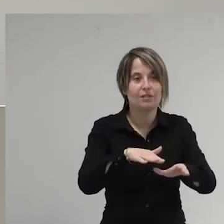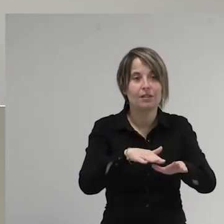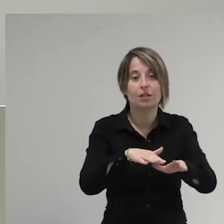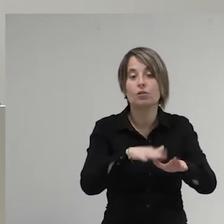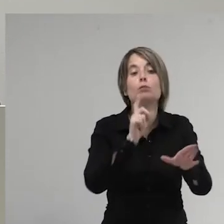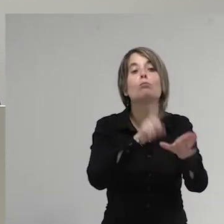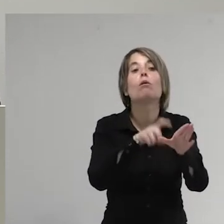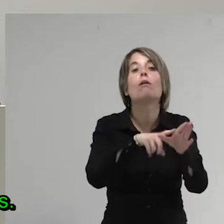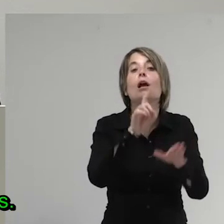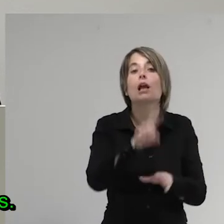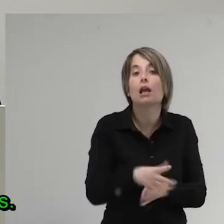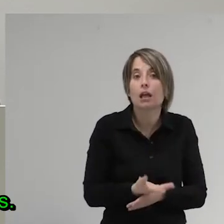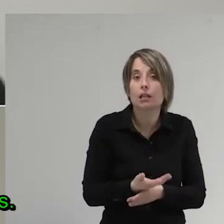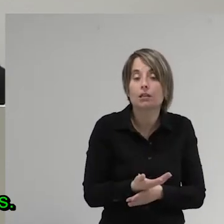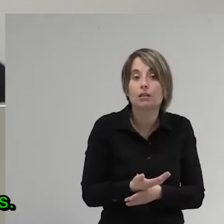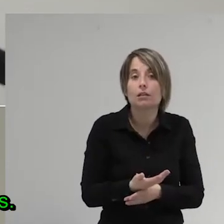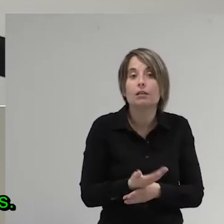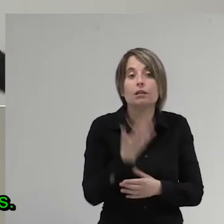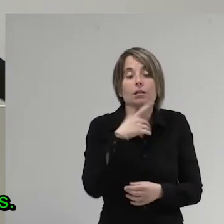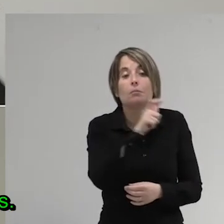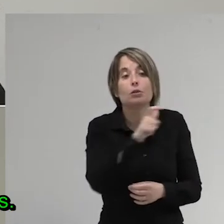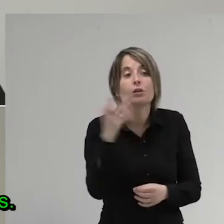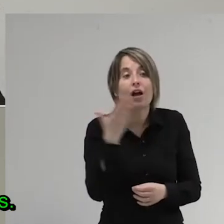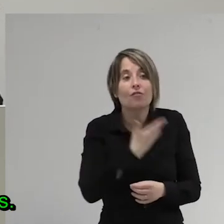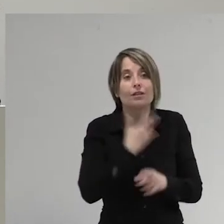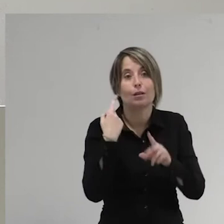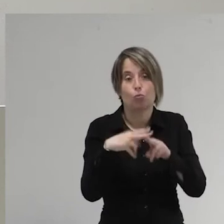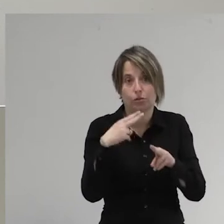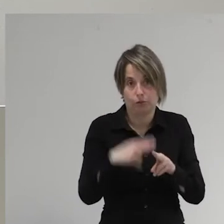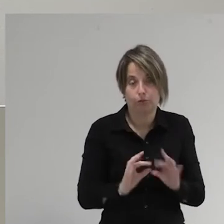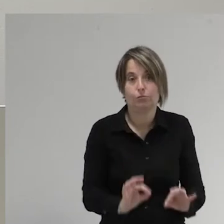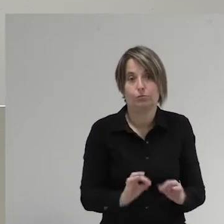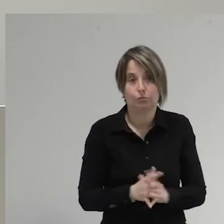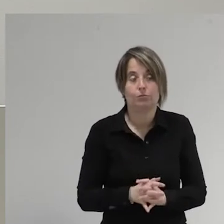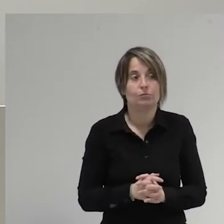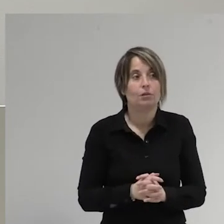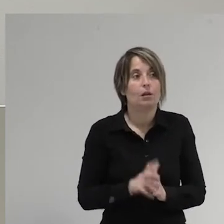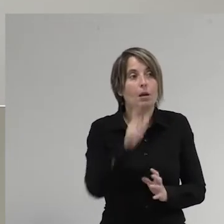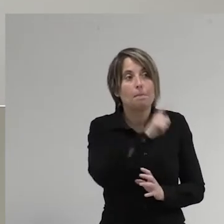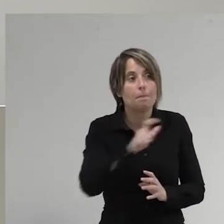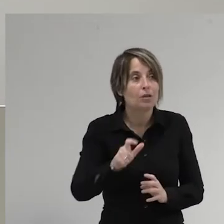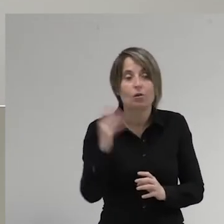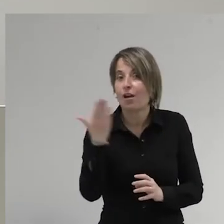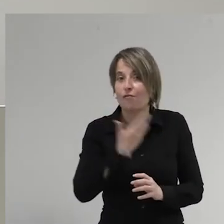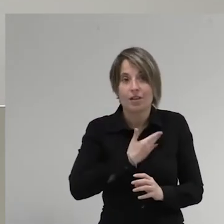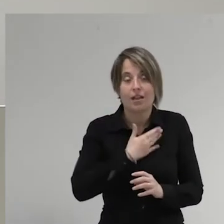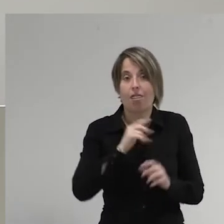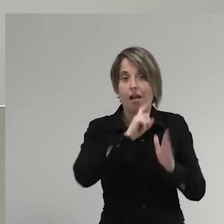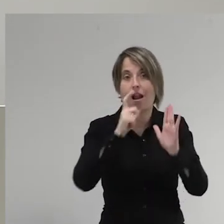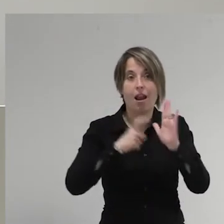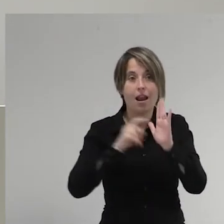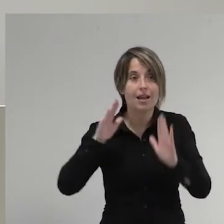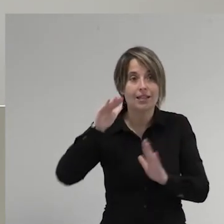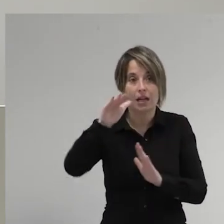gatos y es población afectada por esas cosas. La gente que no está afectada por la ley de extranjería